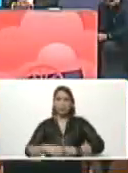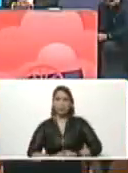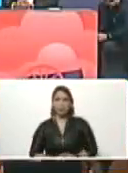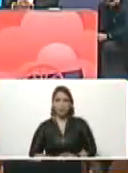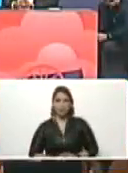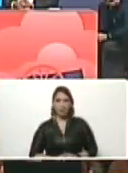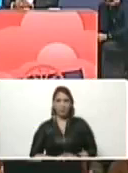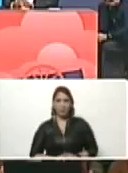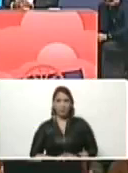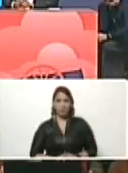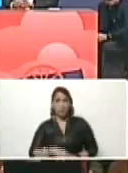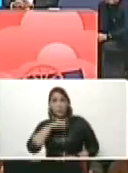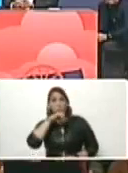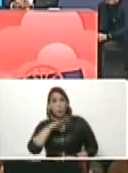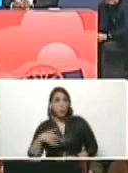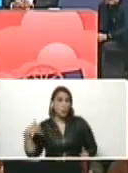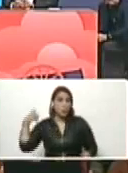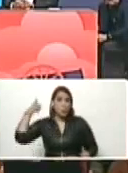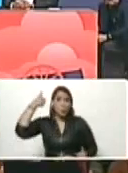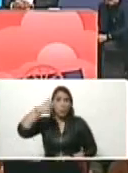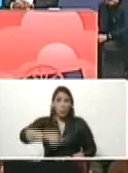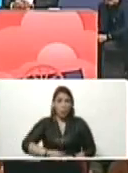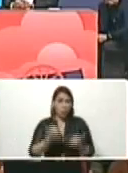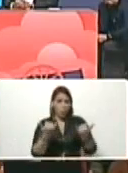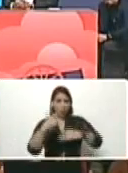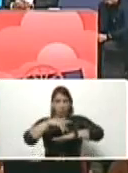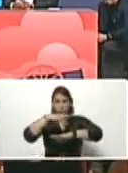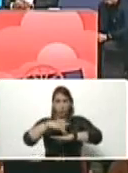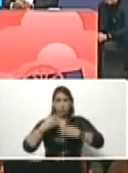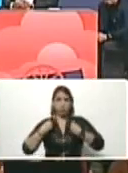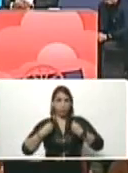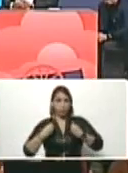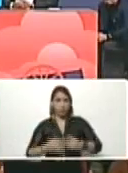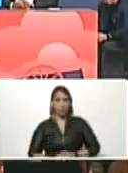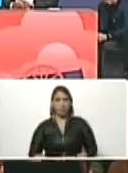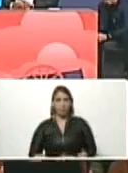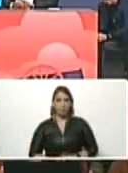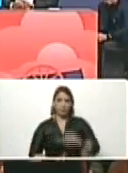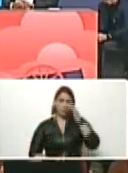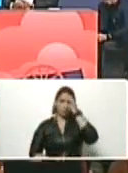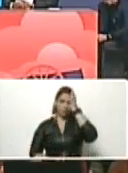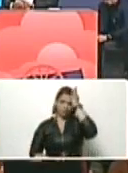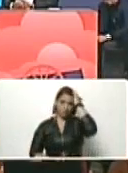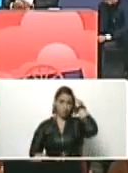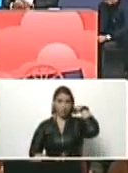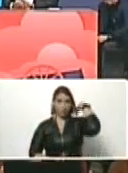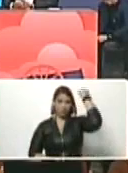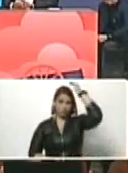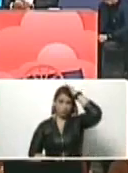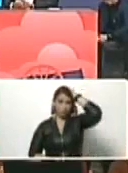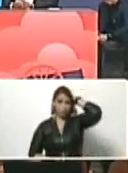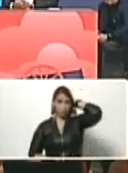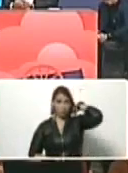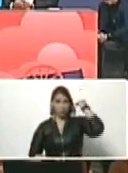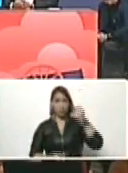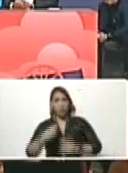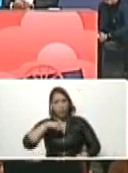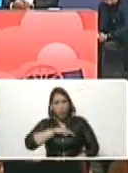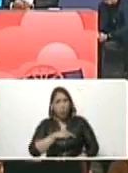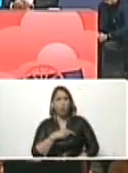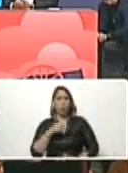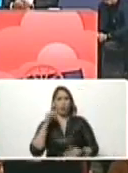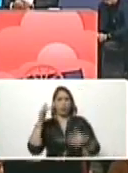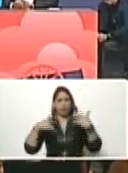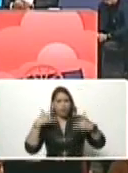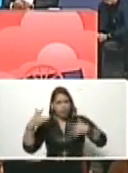histórico que nos toca vivir verdaderamente. Hemos celebrado un gran